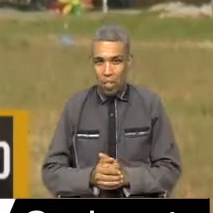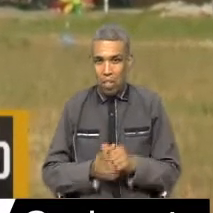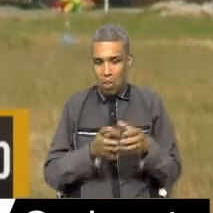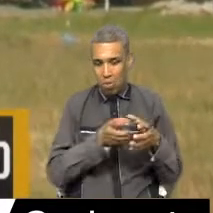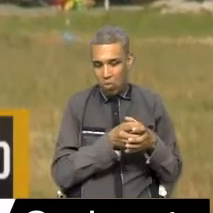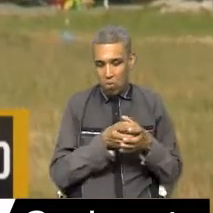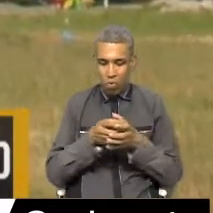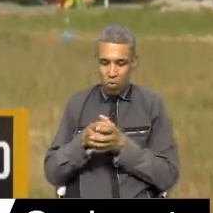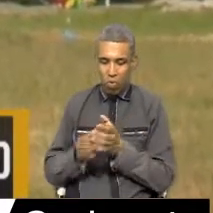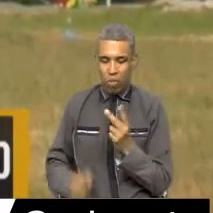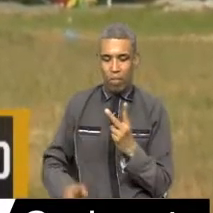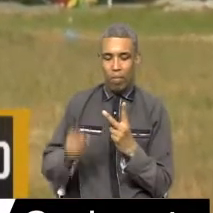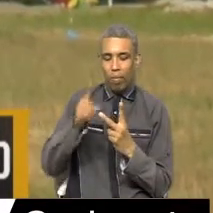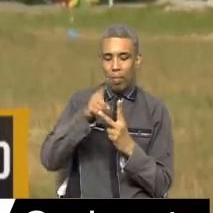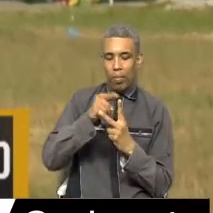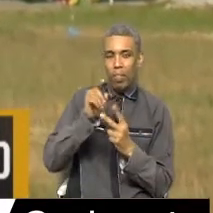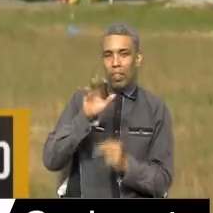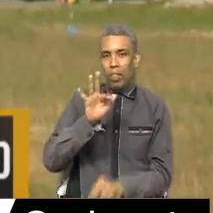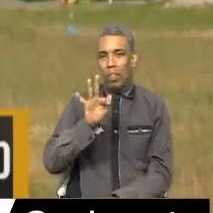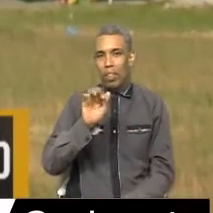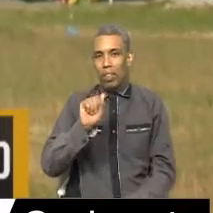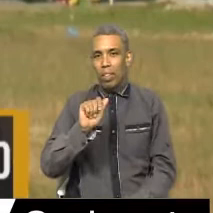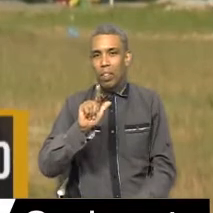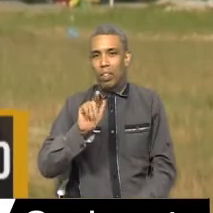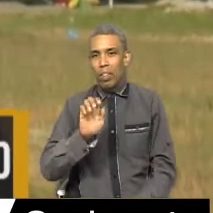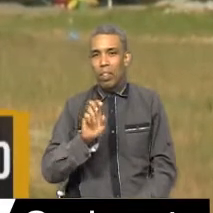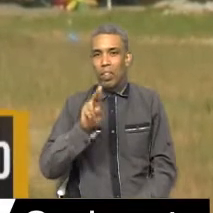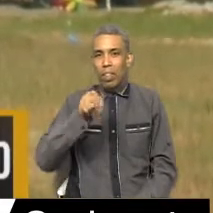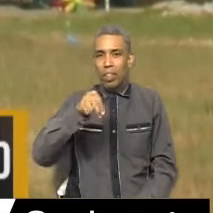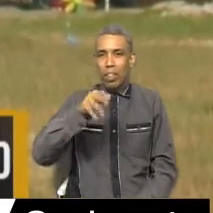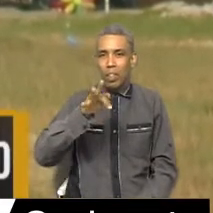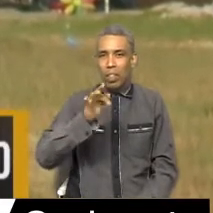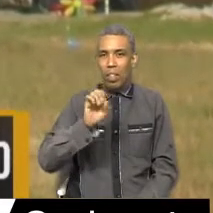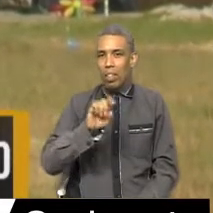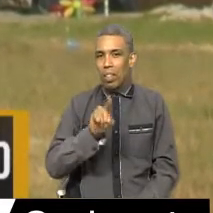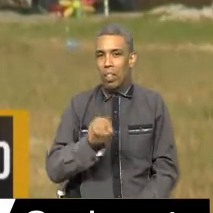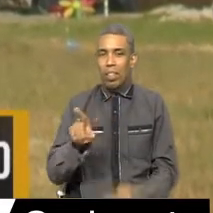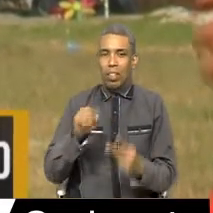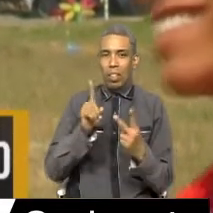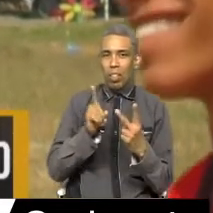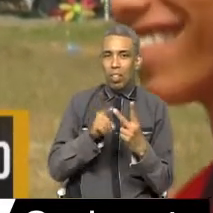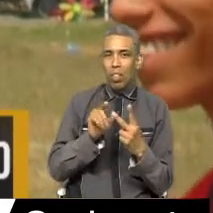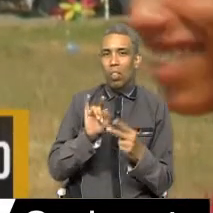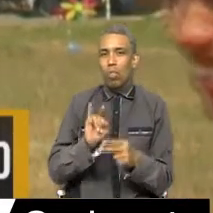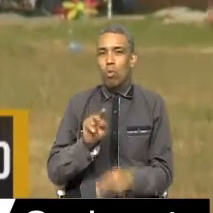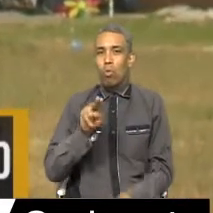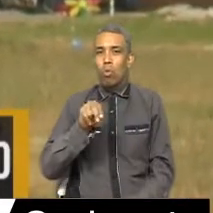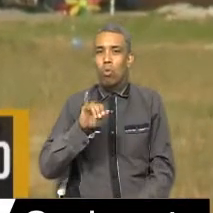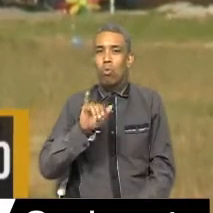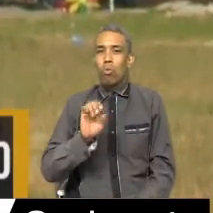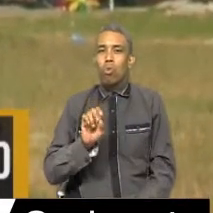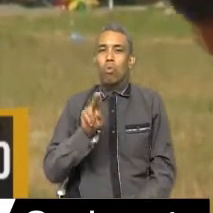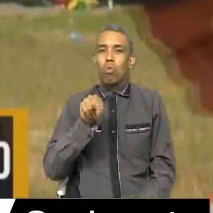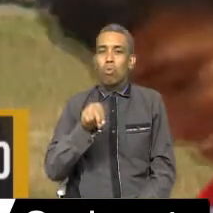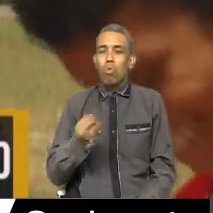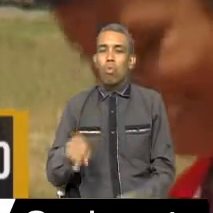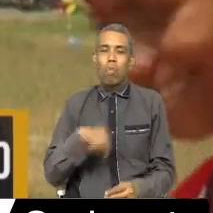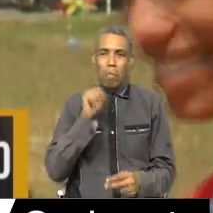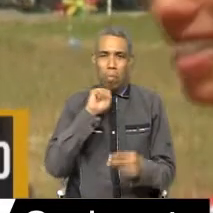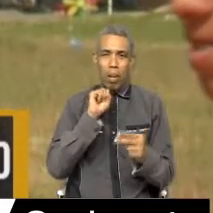que vamos a hacer una convocatoria los días 6 de enero para